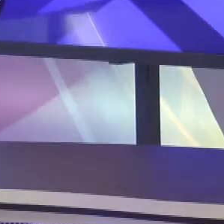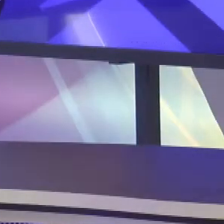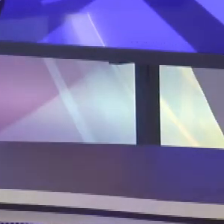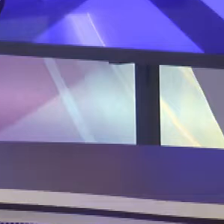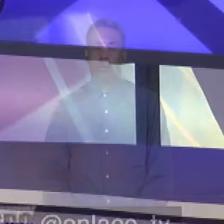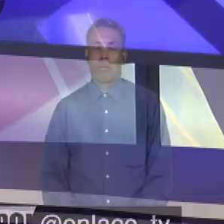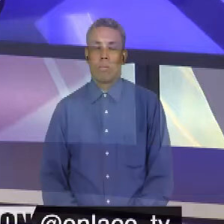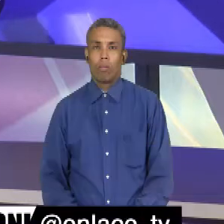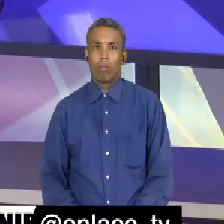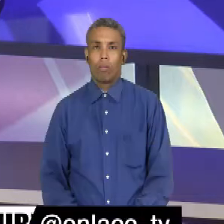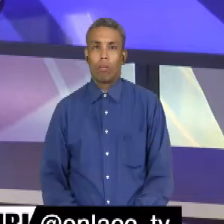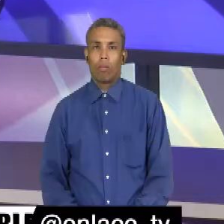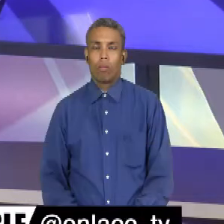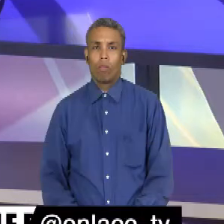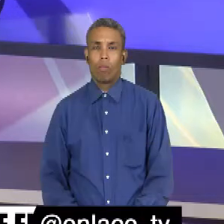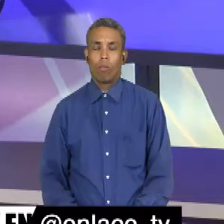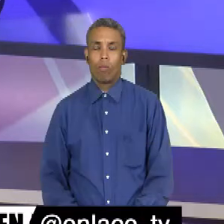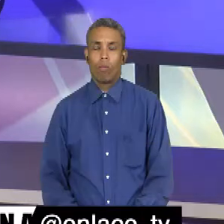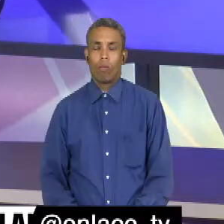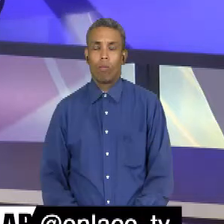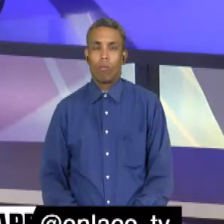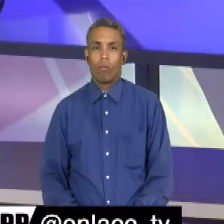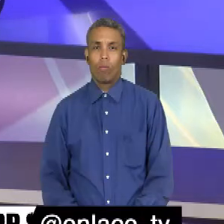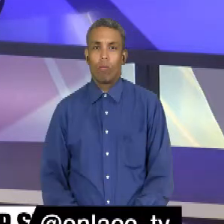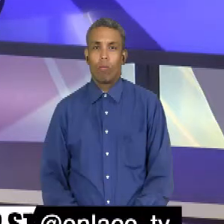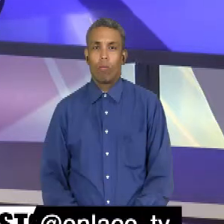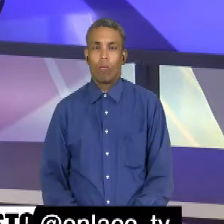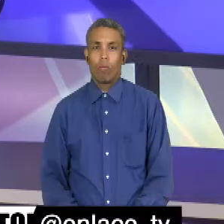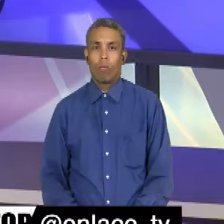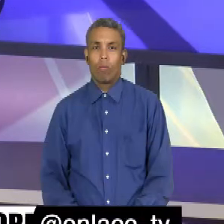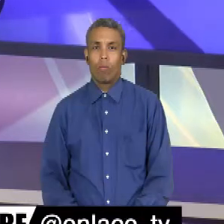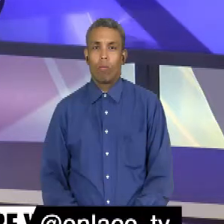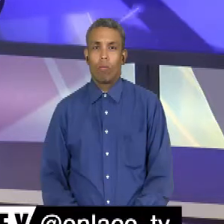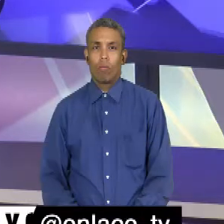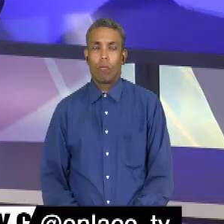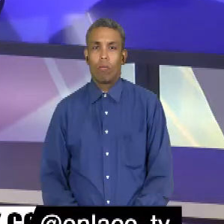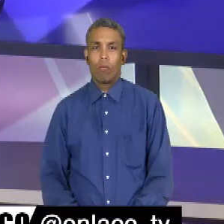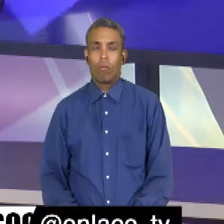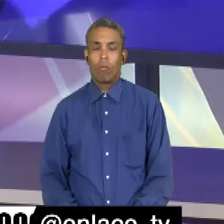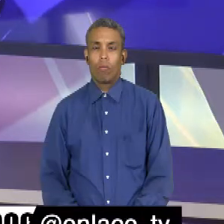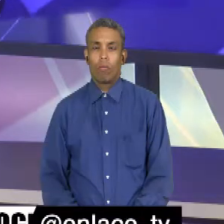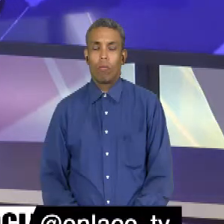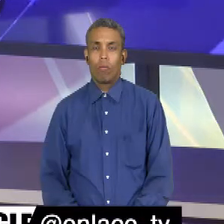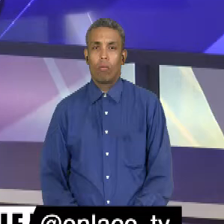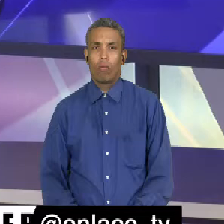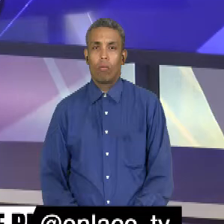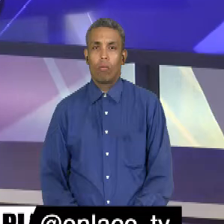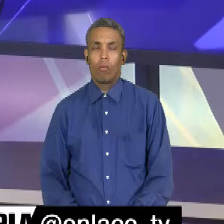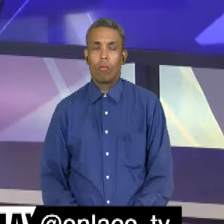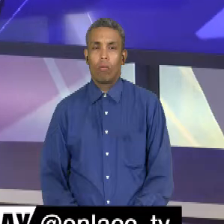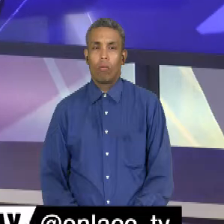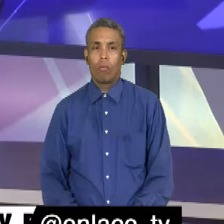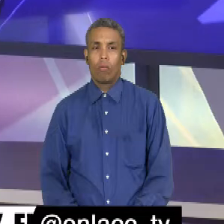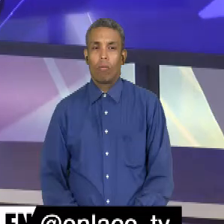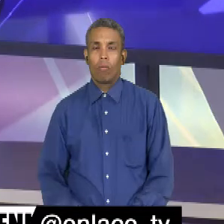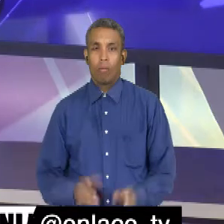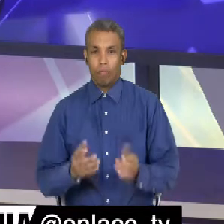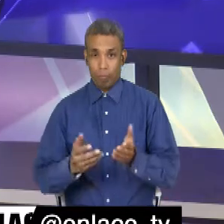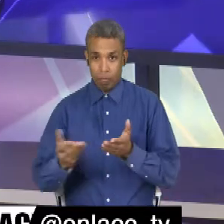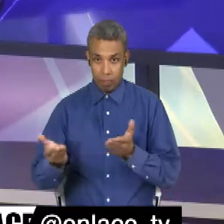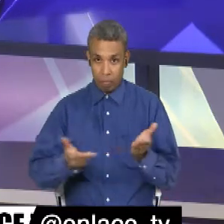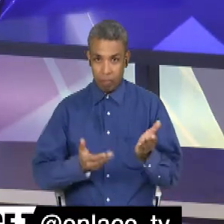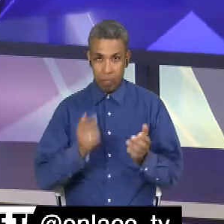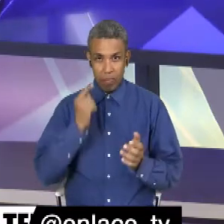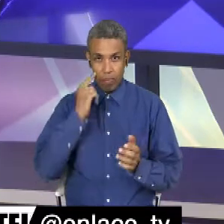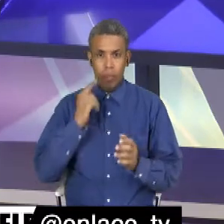Bienvenidos al desarrollo de la información, esto es Enlace Noticias. 3 días cumplieron protestando pacíficamente los habitantes del